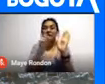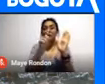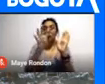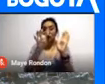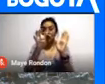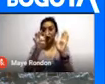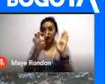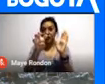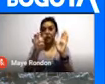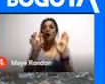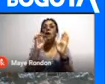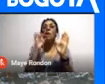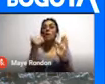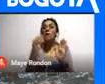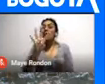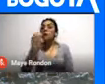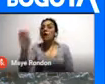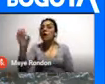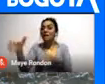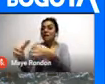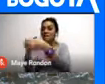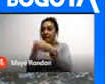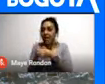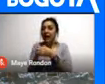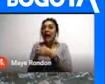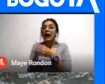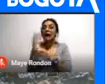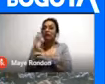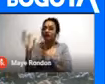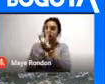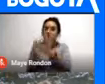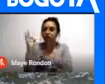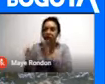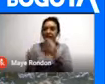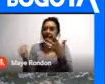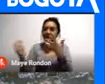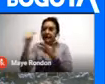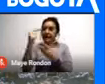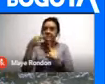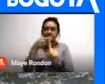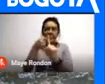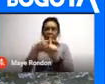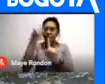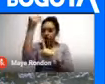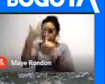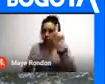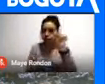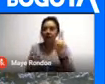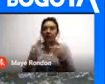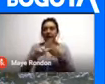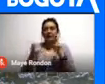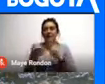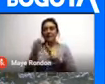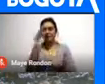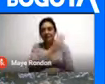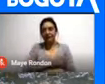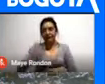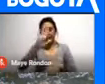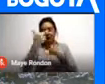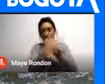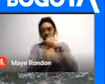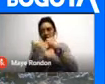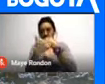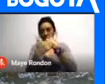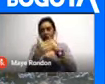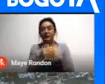declarados Bienes de interés cultural En el ámbito nacional Digamos que hay muchas bondades De nuestra región central En